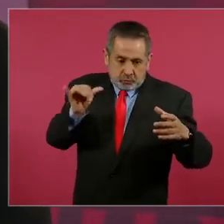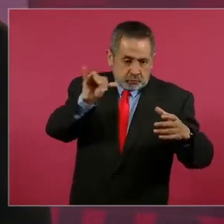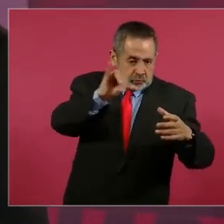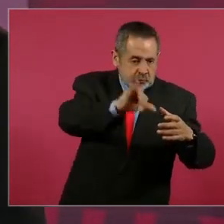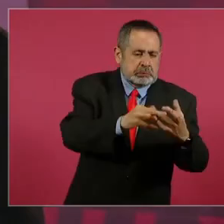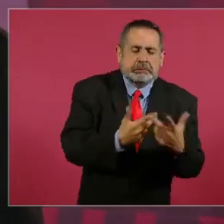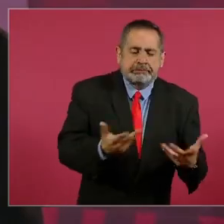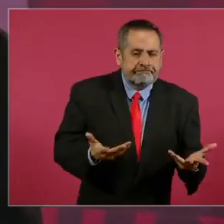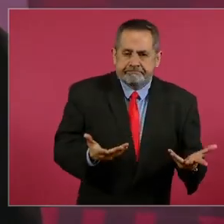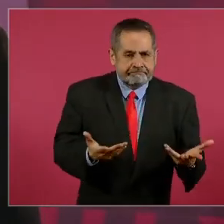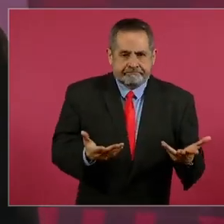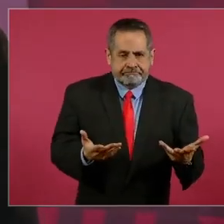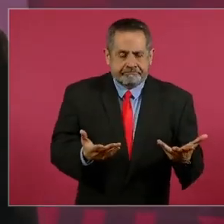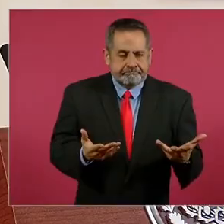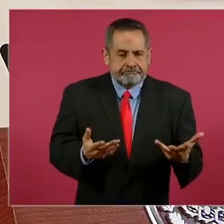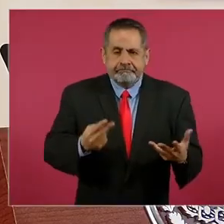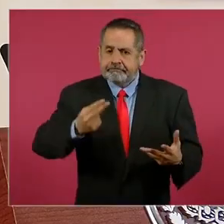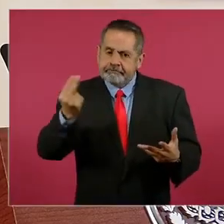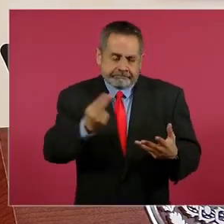Necesitan